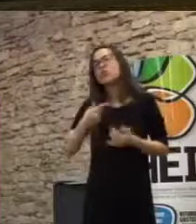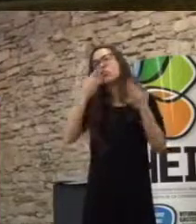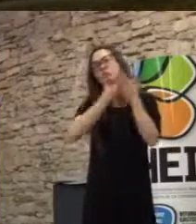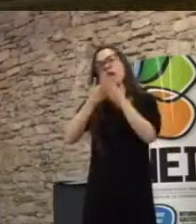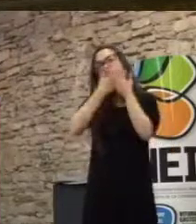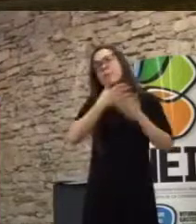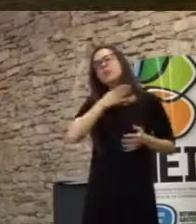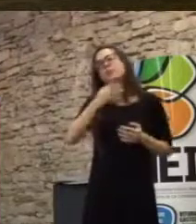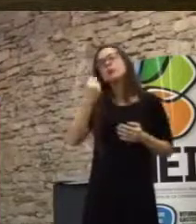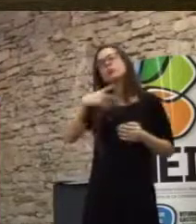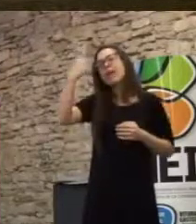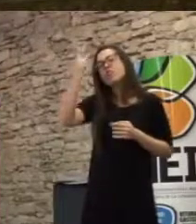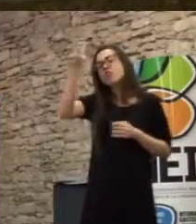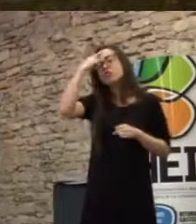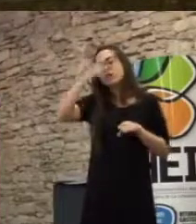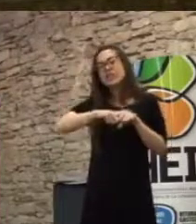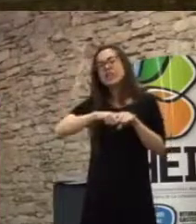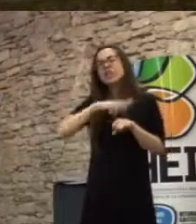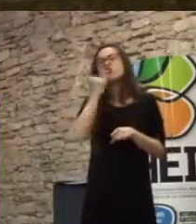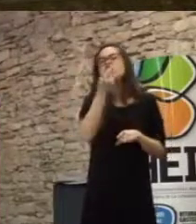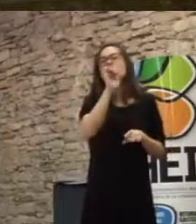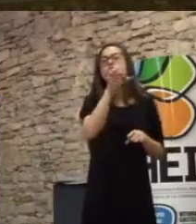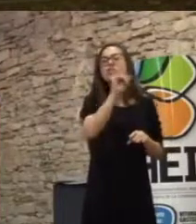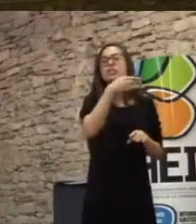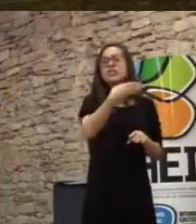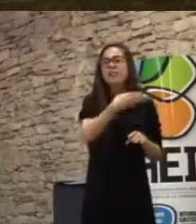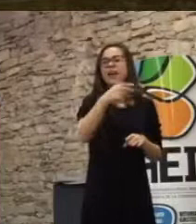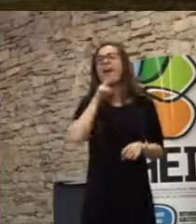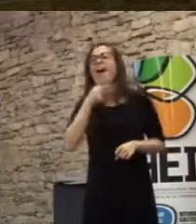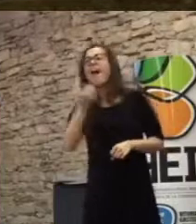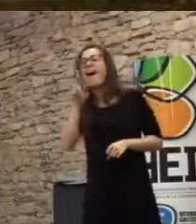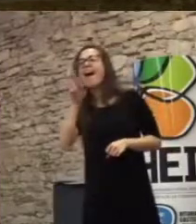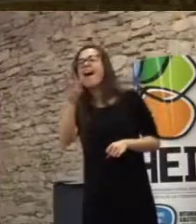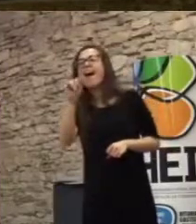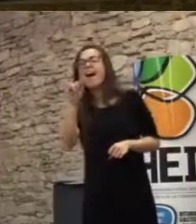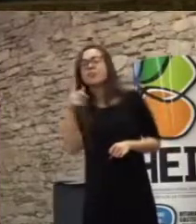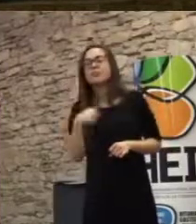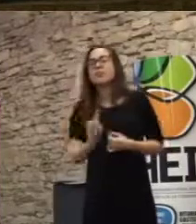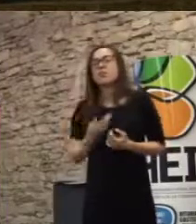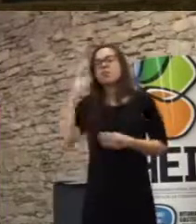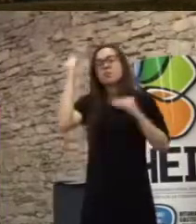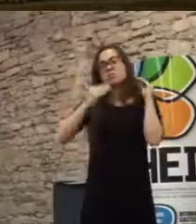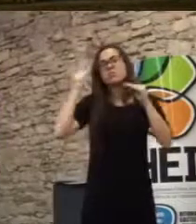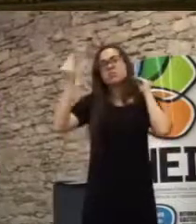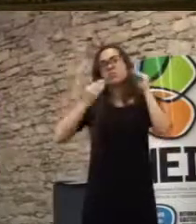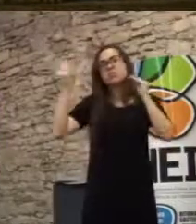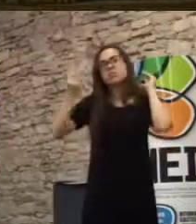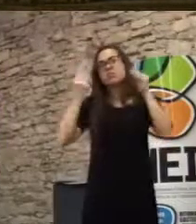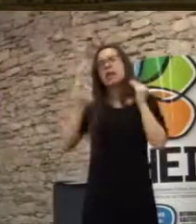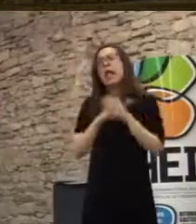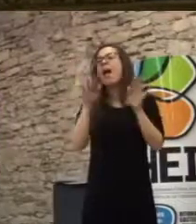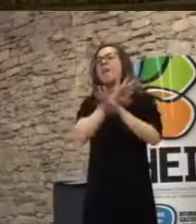de dos psicólogos que se llamaban joseph y harry y después de mucho pensar durante un montón de años le llamaron a la conclusión de su estudio